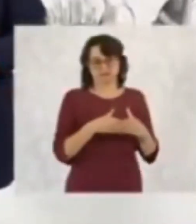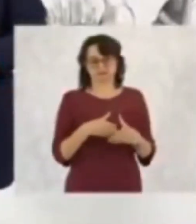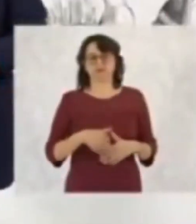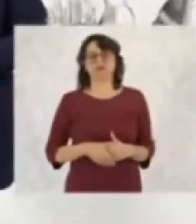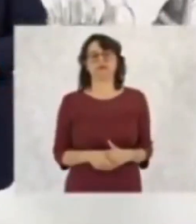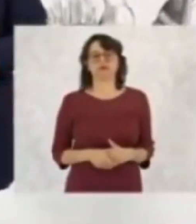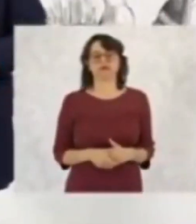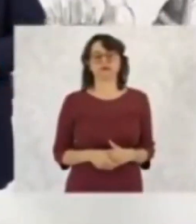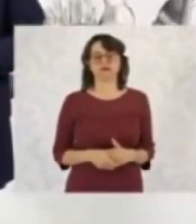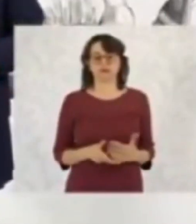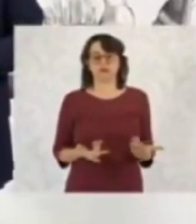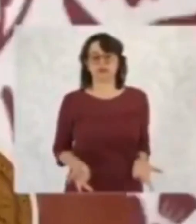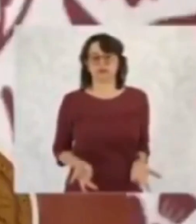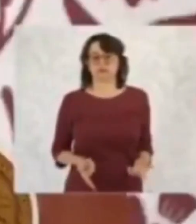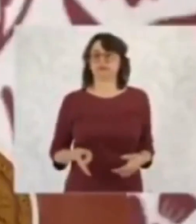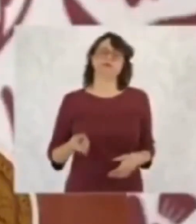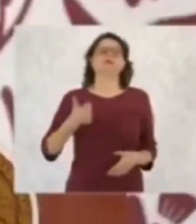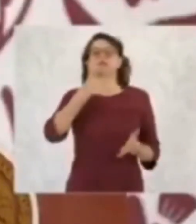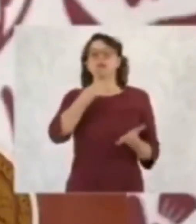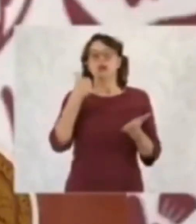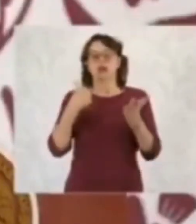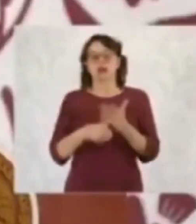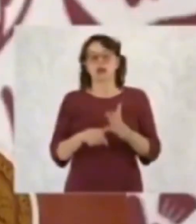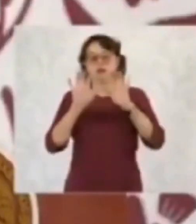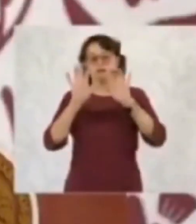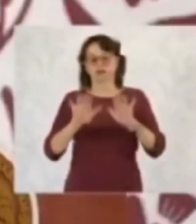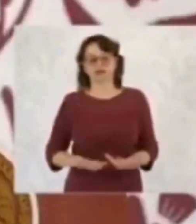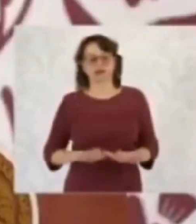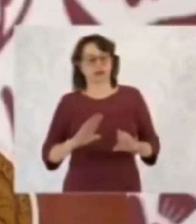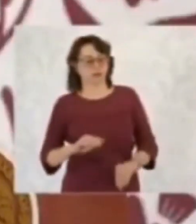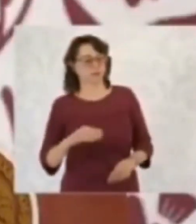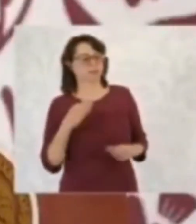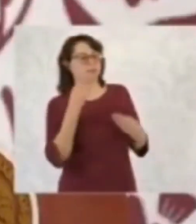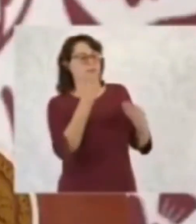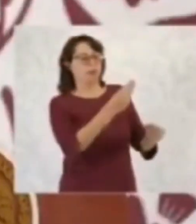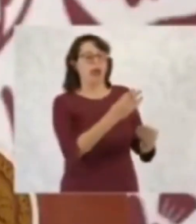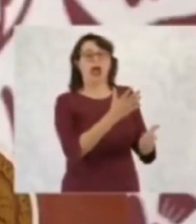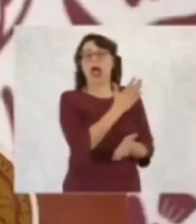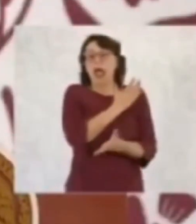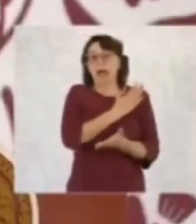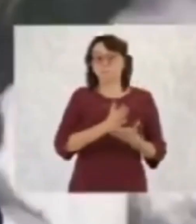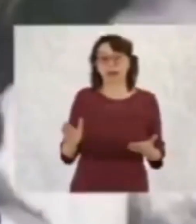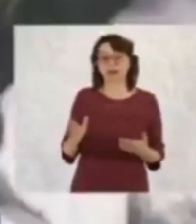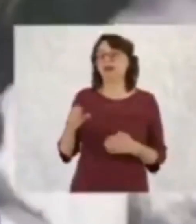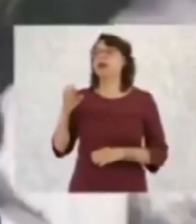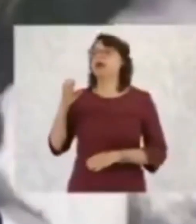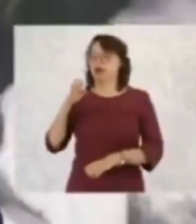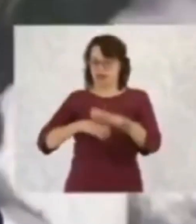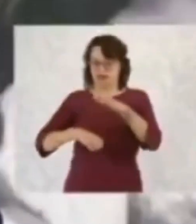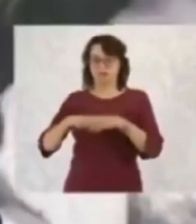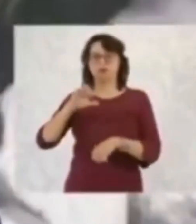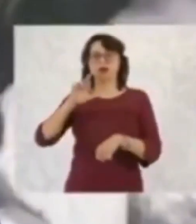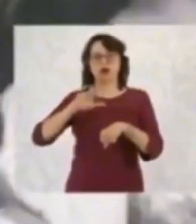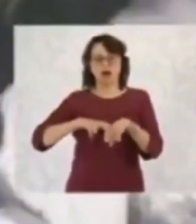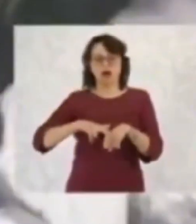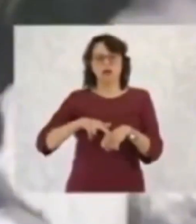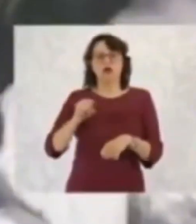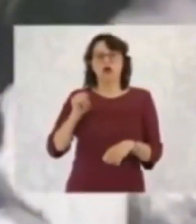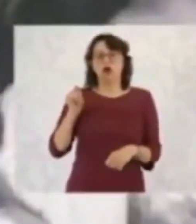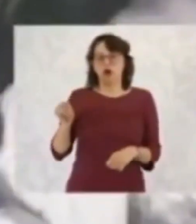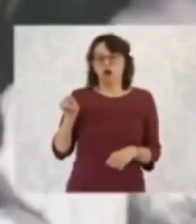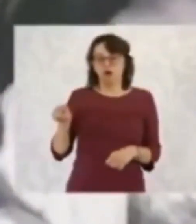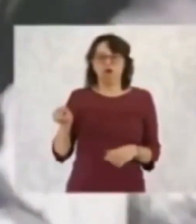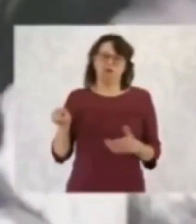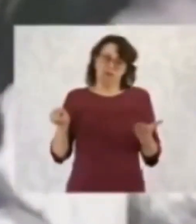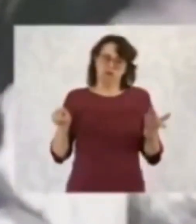la carta que usted instruyó, que se mandó de inmediato a este grupo, el embajador Moctezuma, también en atención a